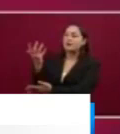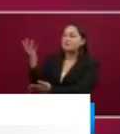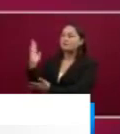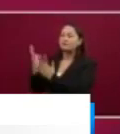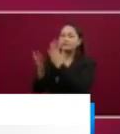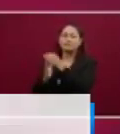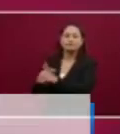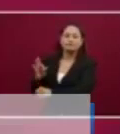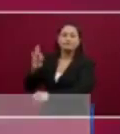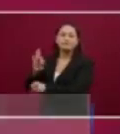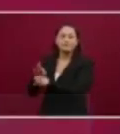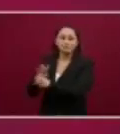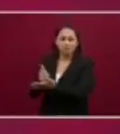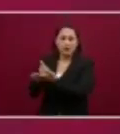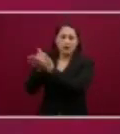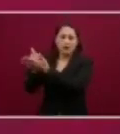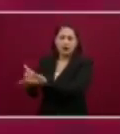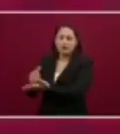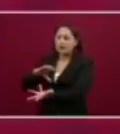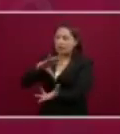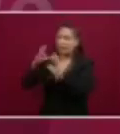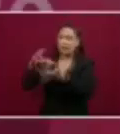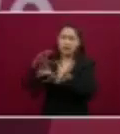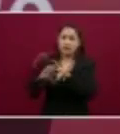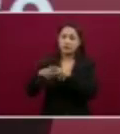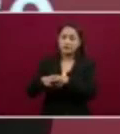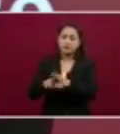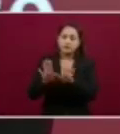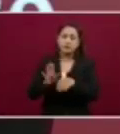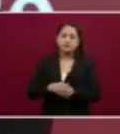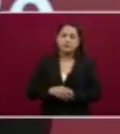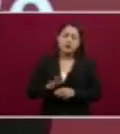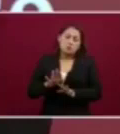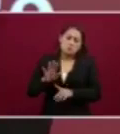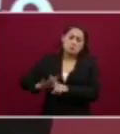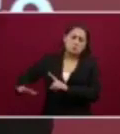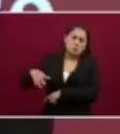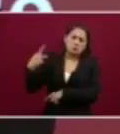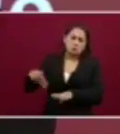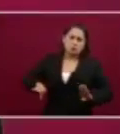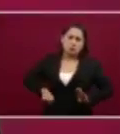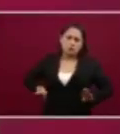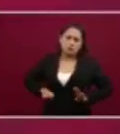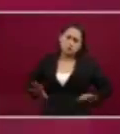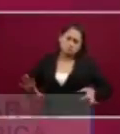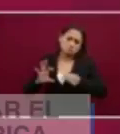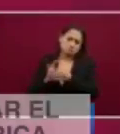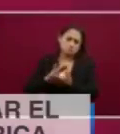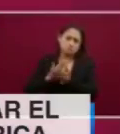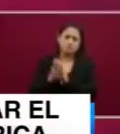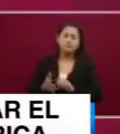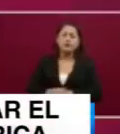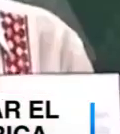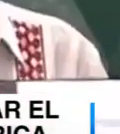cambio climático tan acentuado que estamos viviendo hoy en día el canciller resaltó que los 100 millones de dólares provienen del fondo